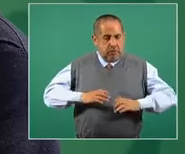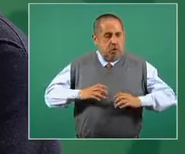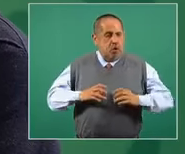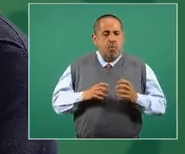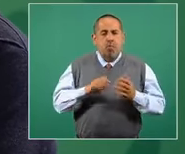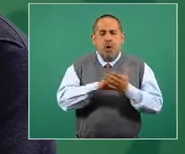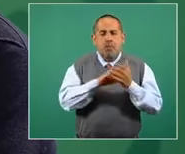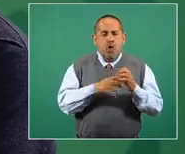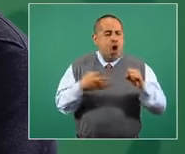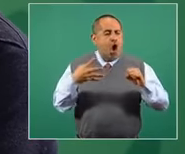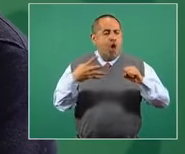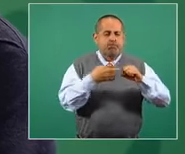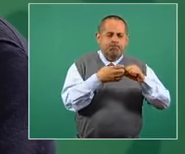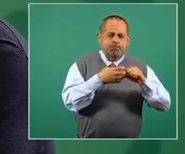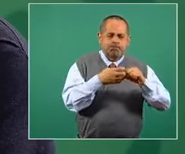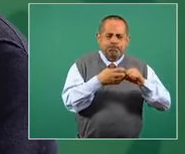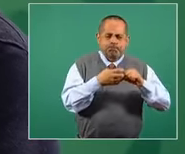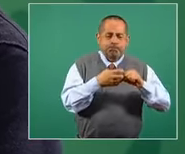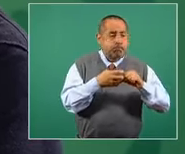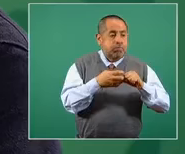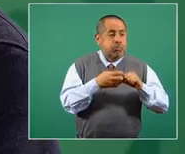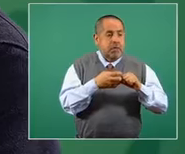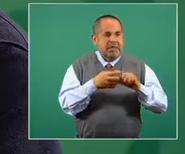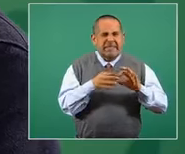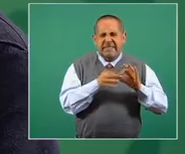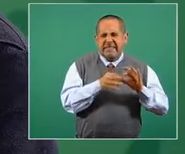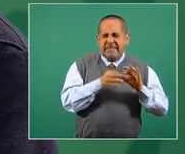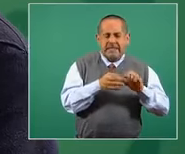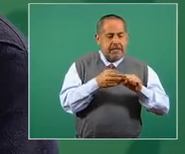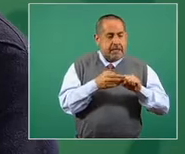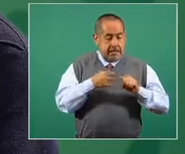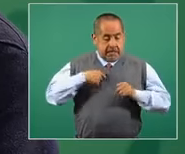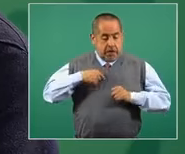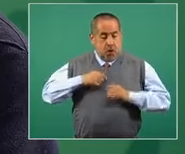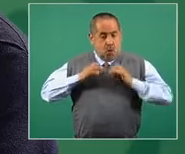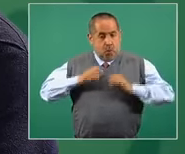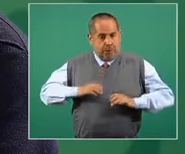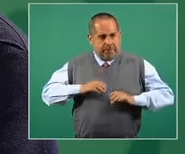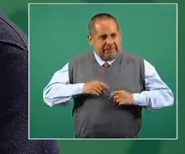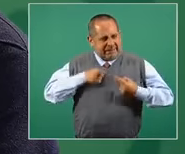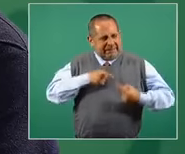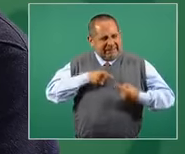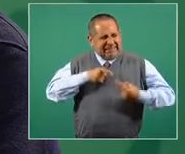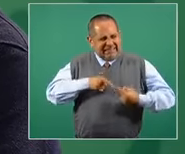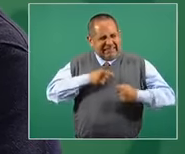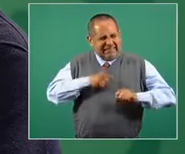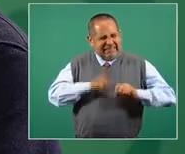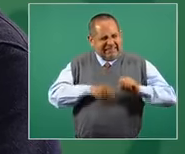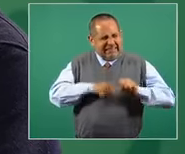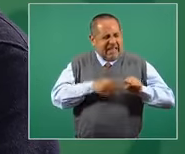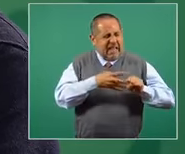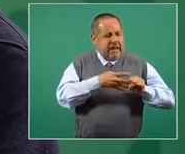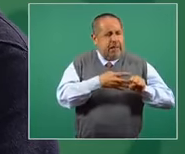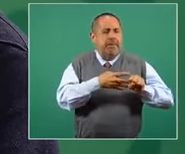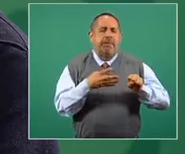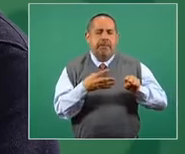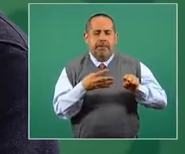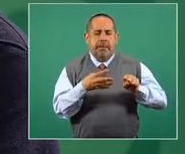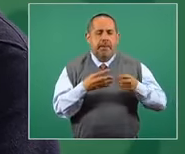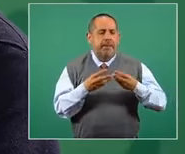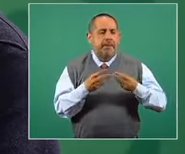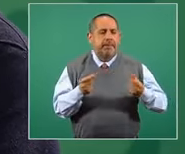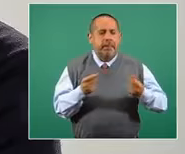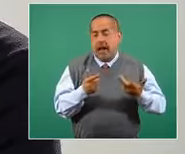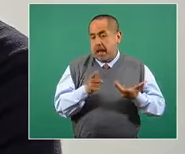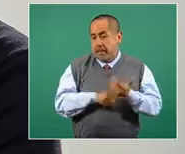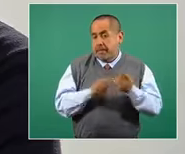llegar, la proteína se puede adherir, pero en la medida que la respuesta inmunológica de cada persona logre también contener